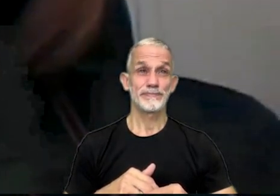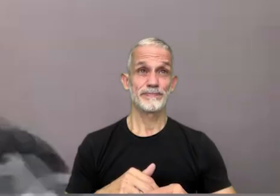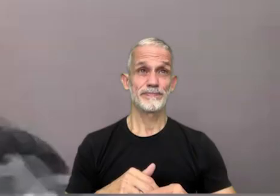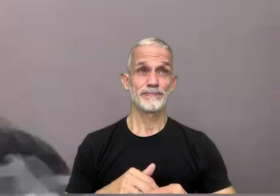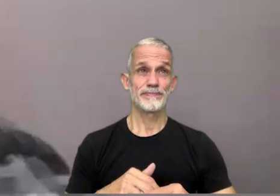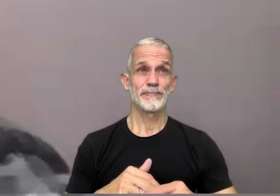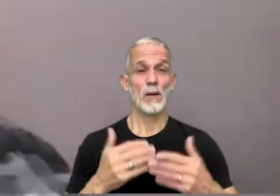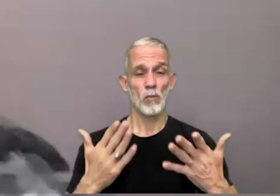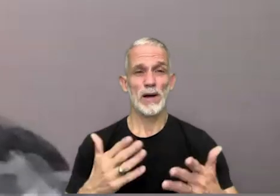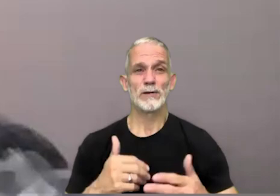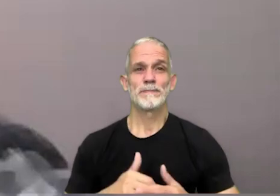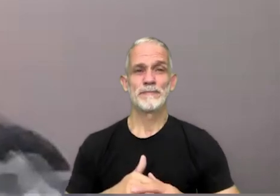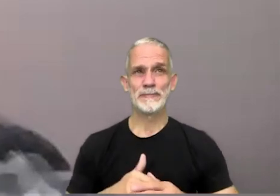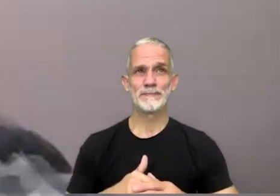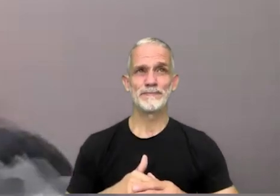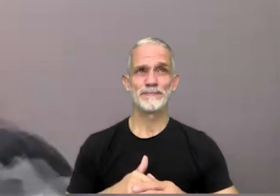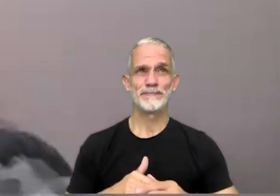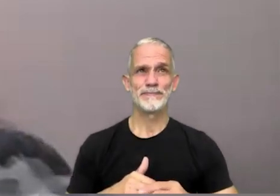Bueno,